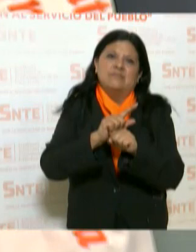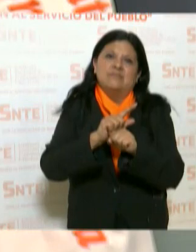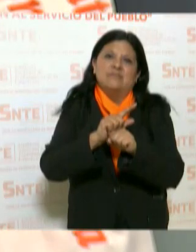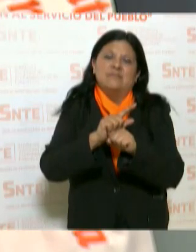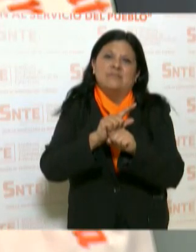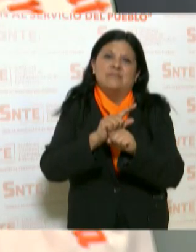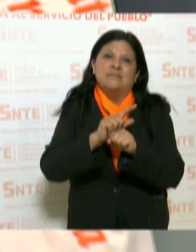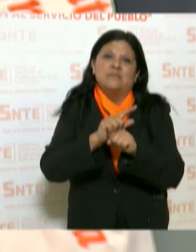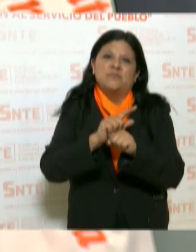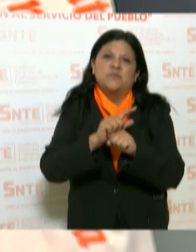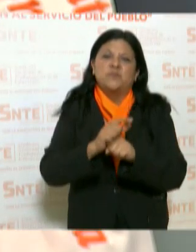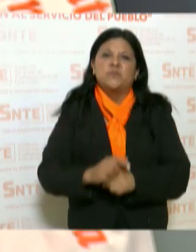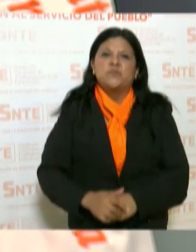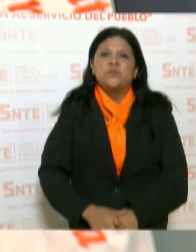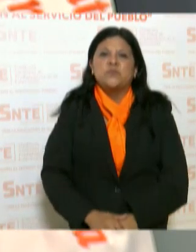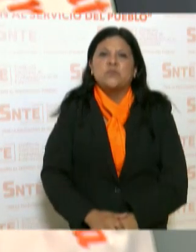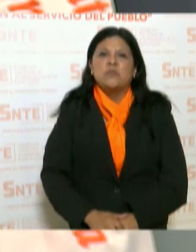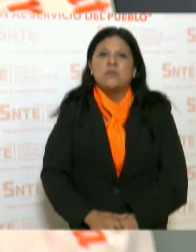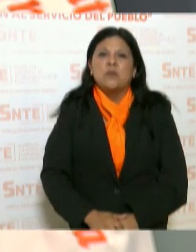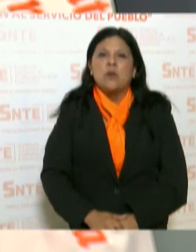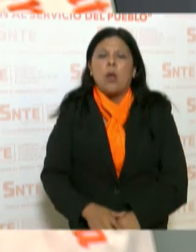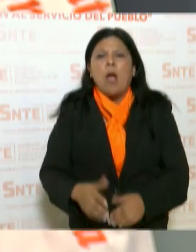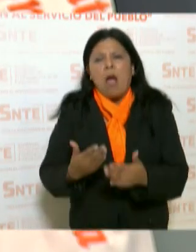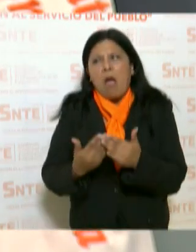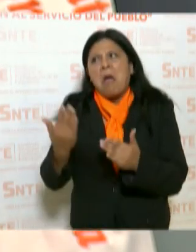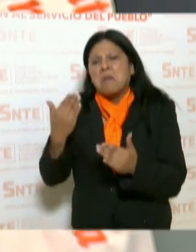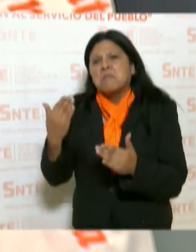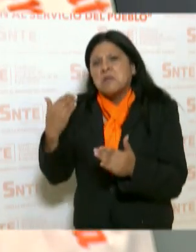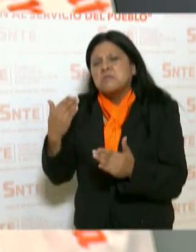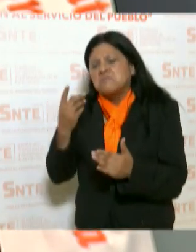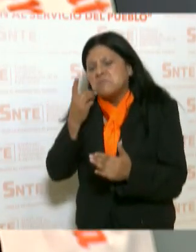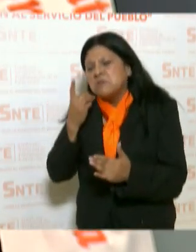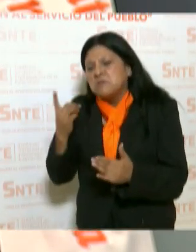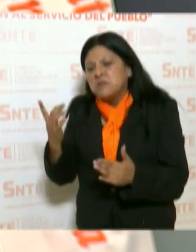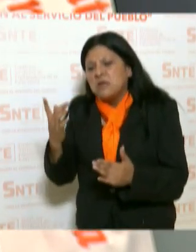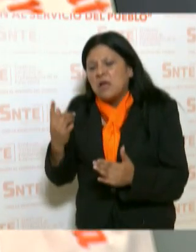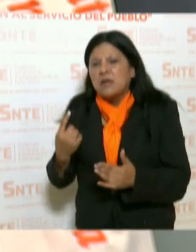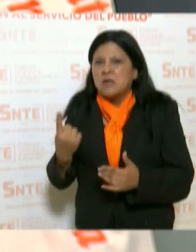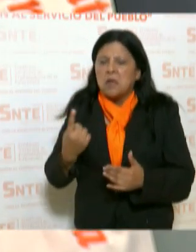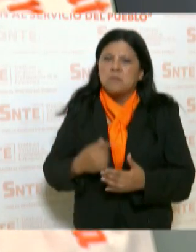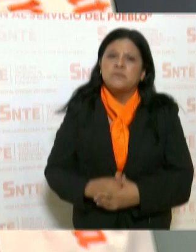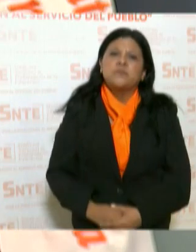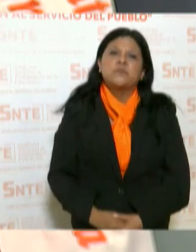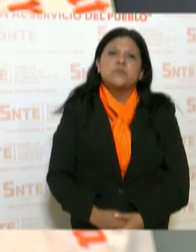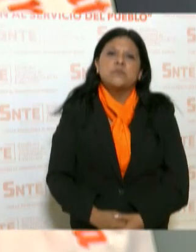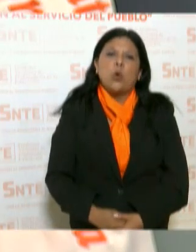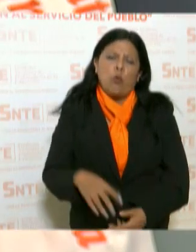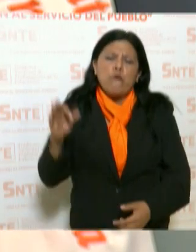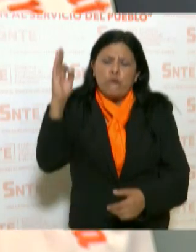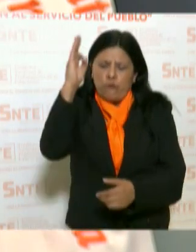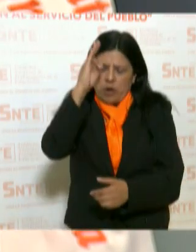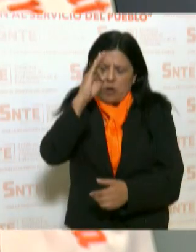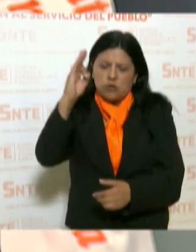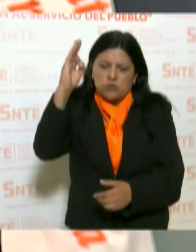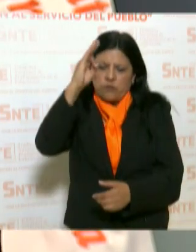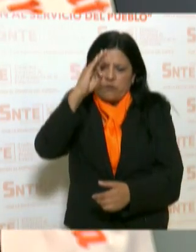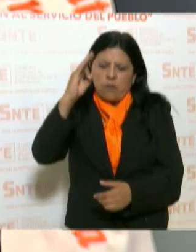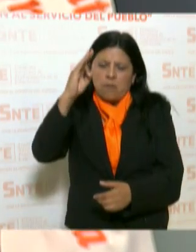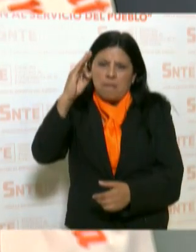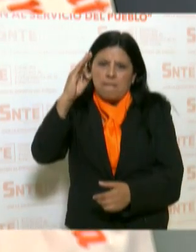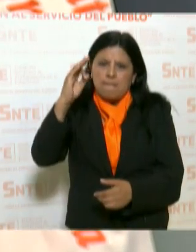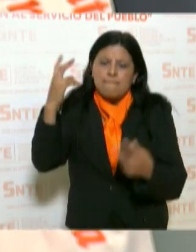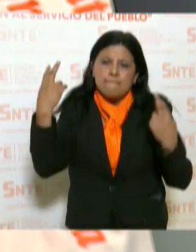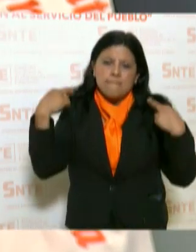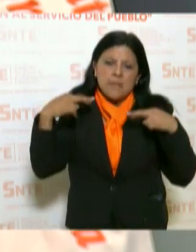se decía antes, se le atribuye a un filósofo, un maestro, que